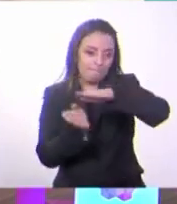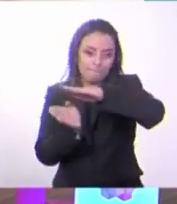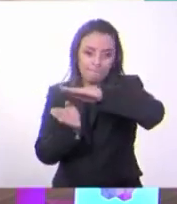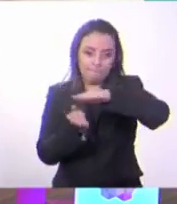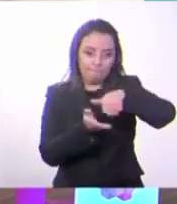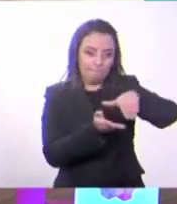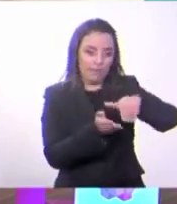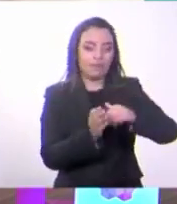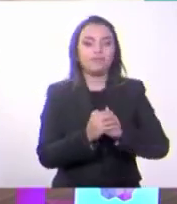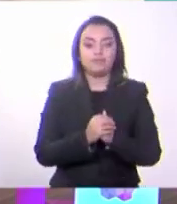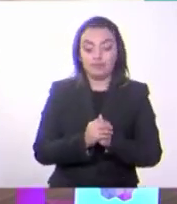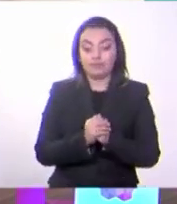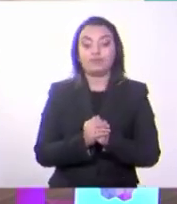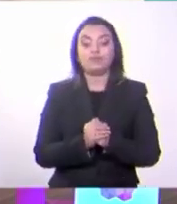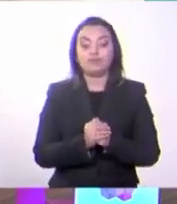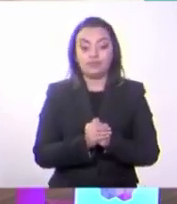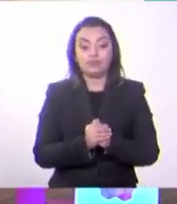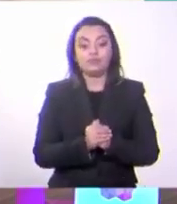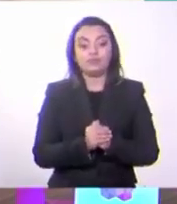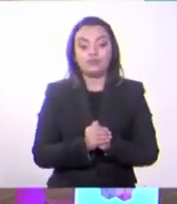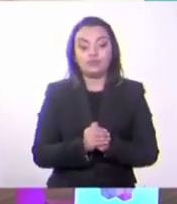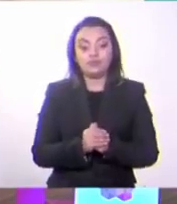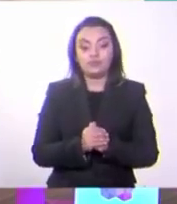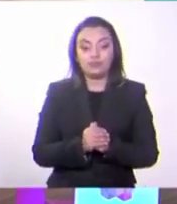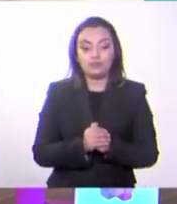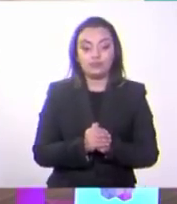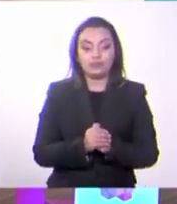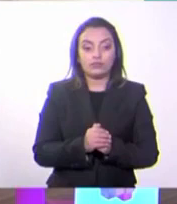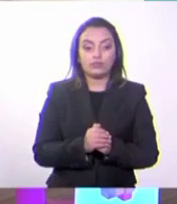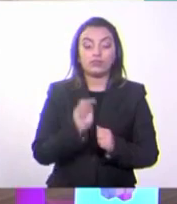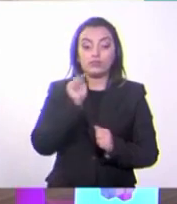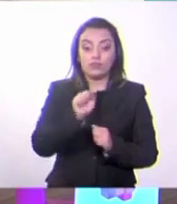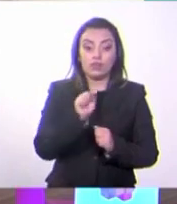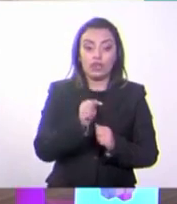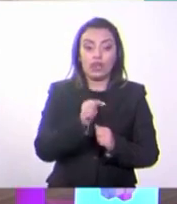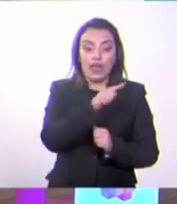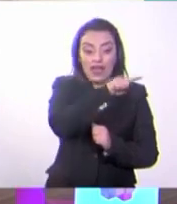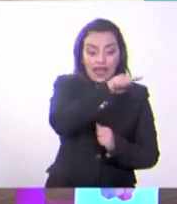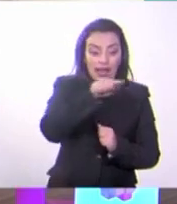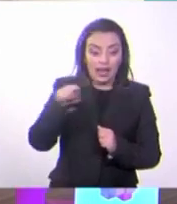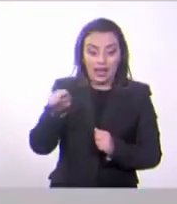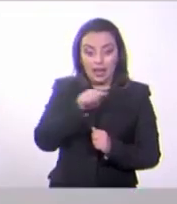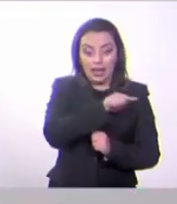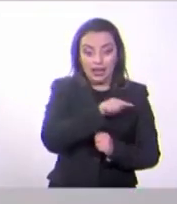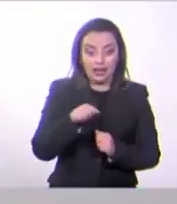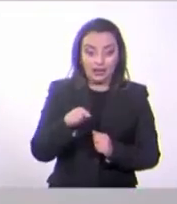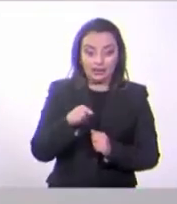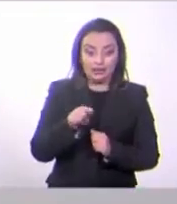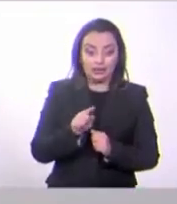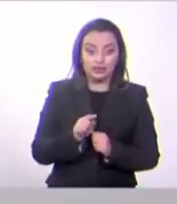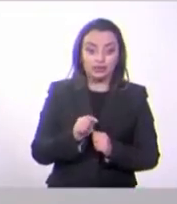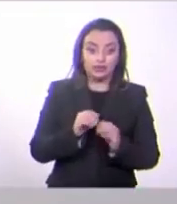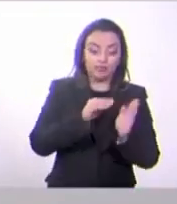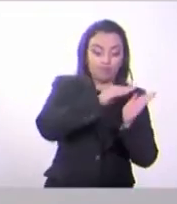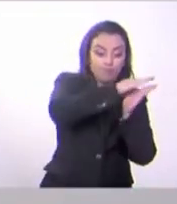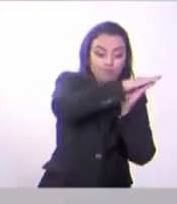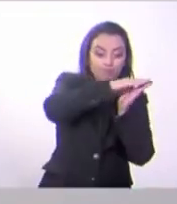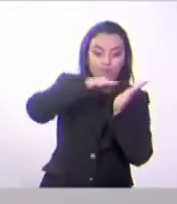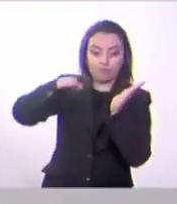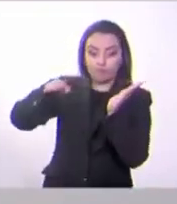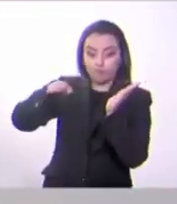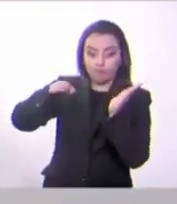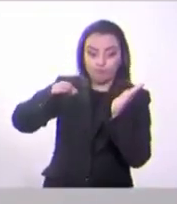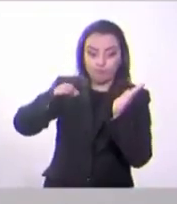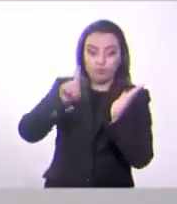Sí. Si las líneas que trazo horizontales cortan a la gráfica en un solo punto, entonces es una función